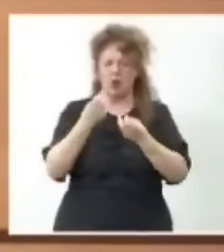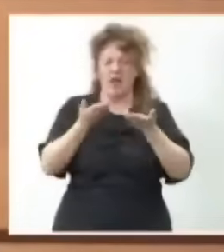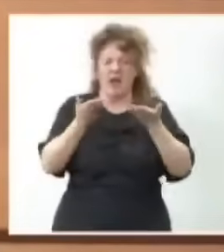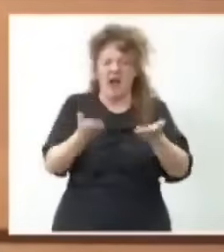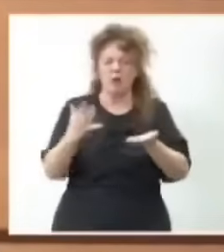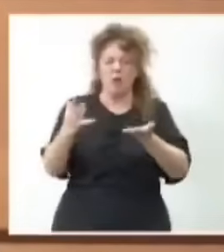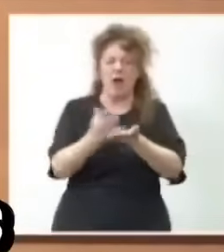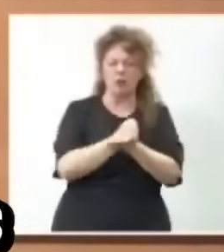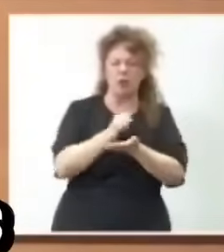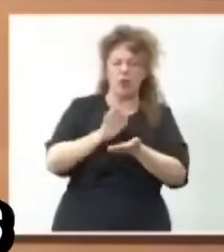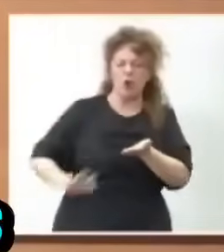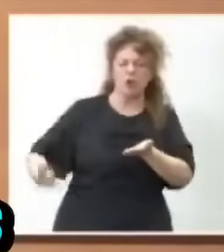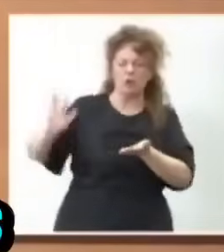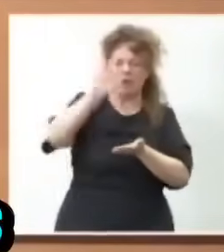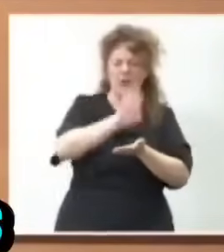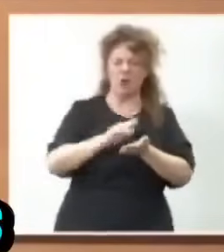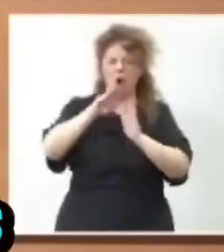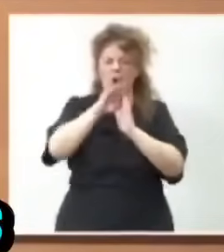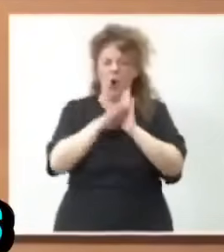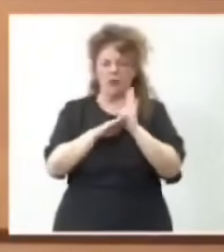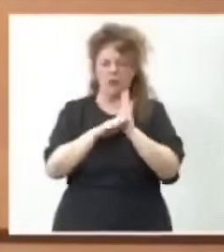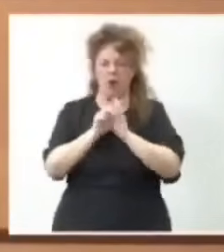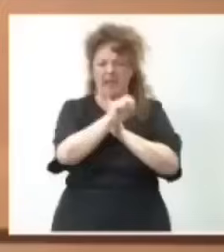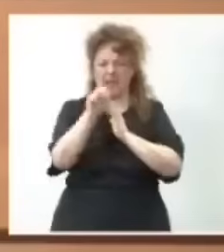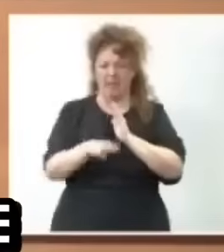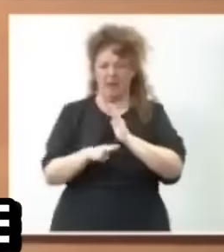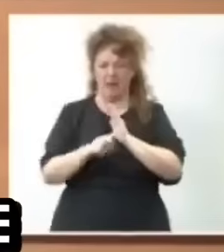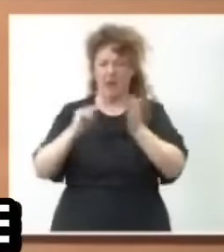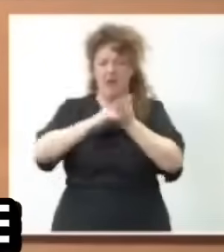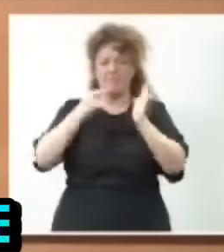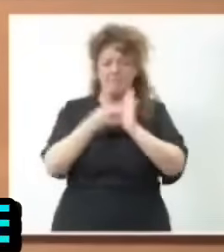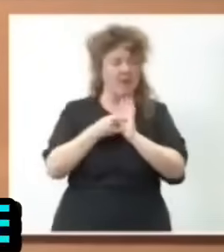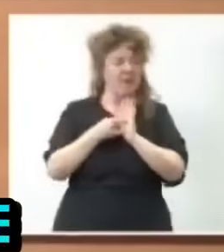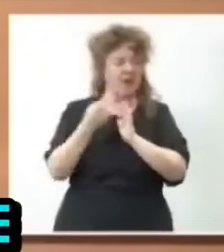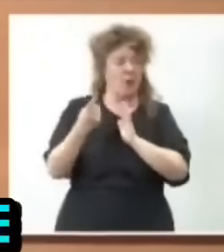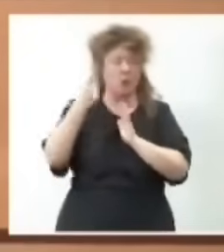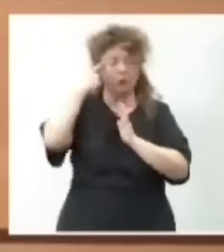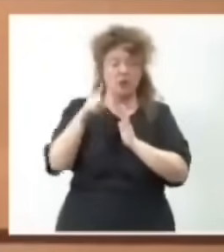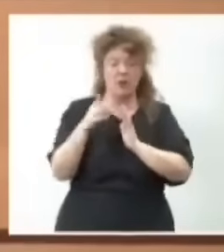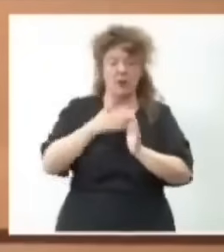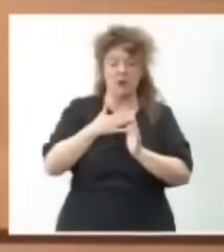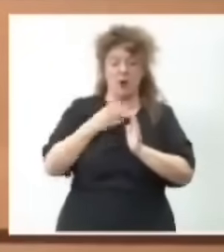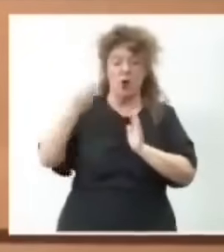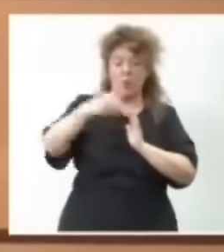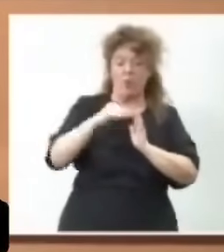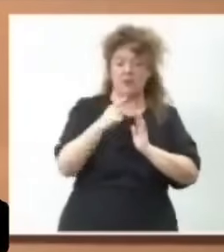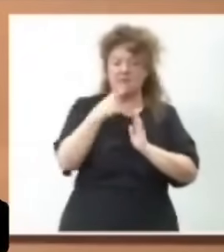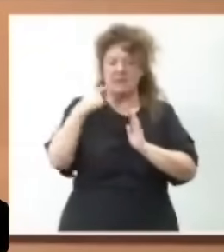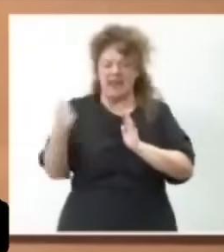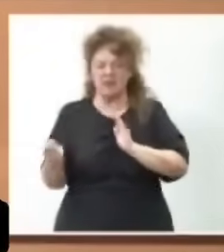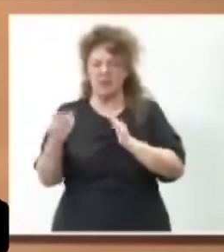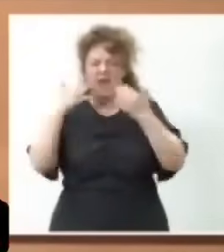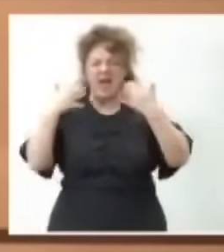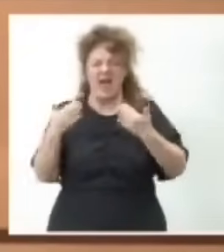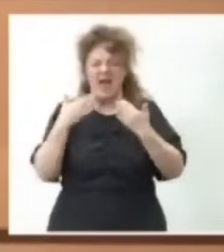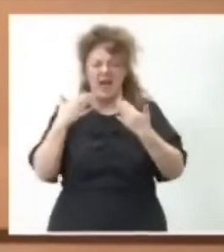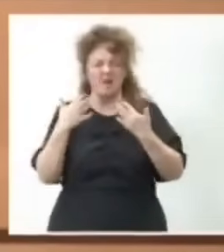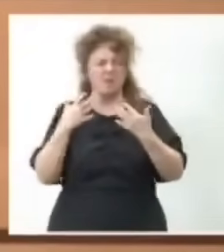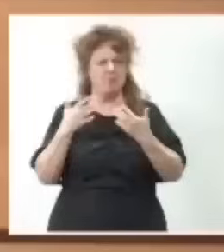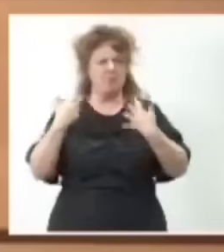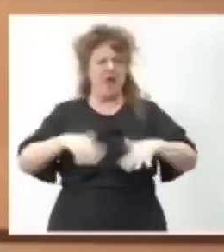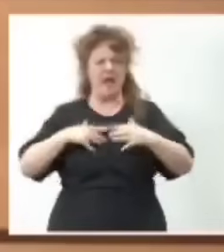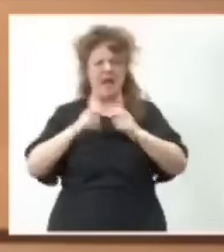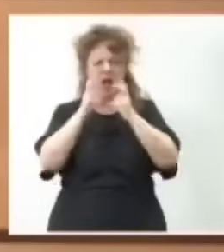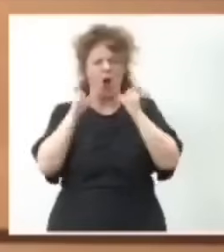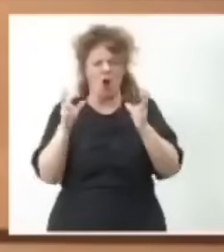territorios puedan tener unas condiciones razonables. Medidas que, como sabe, nuestro presidente ya le ha dado, que me alegro enormemente que hayan puesto